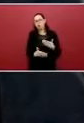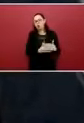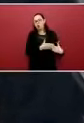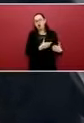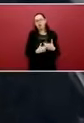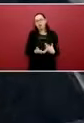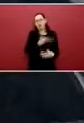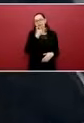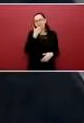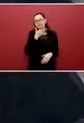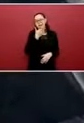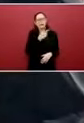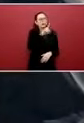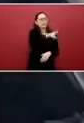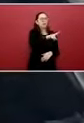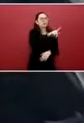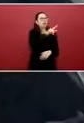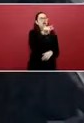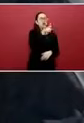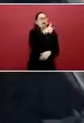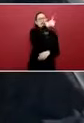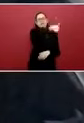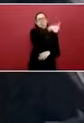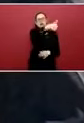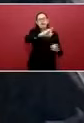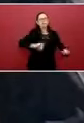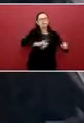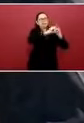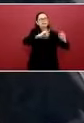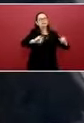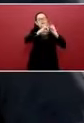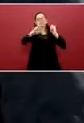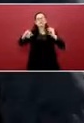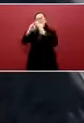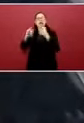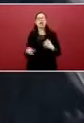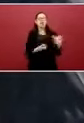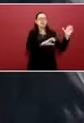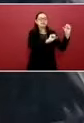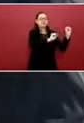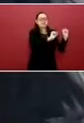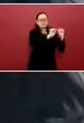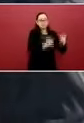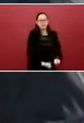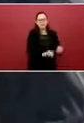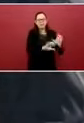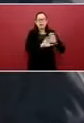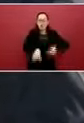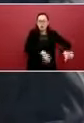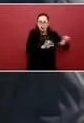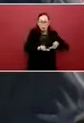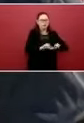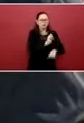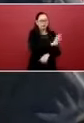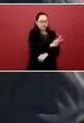Cada dependencia tenía su sistema de cómputo, sus plataformas, sus